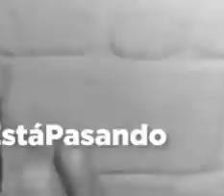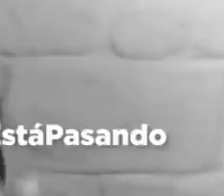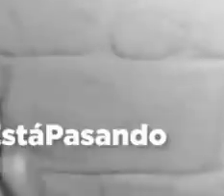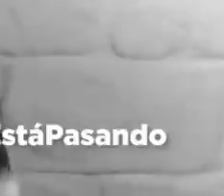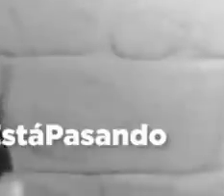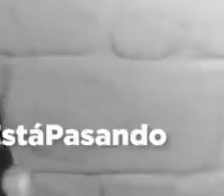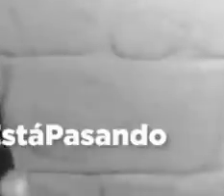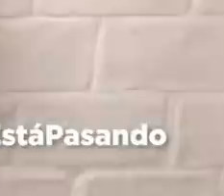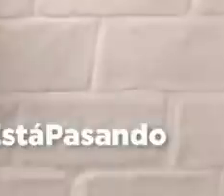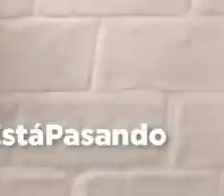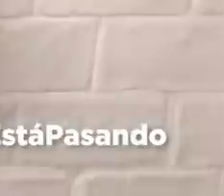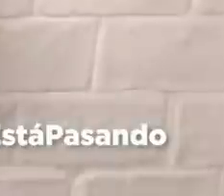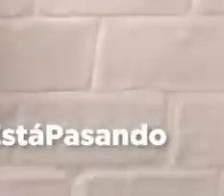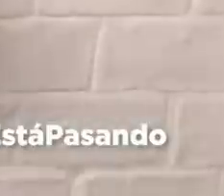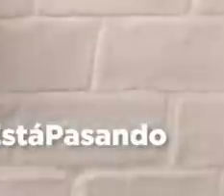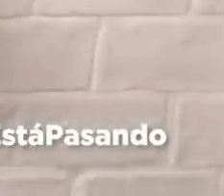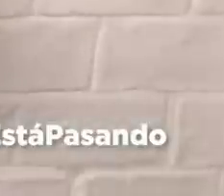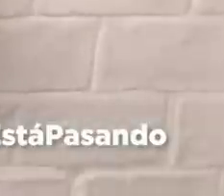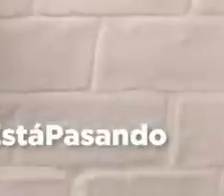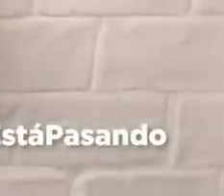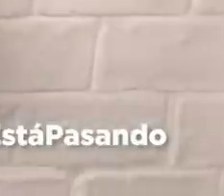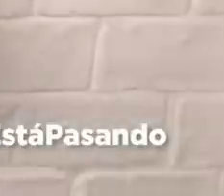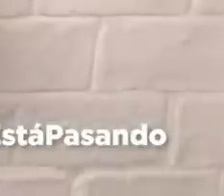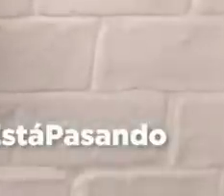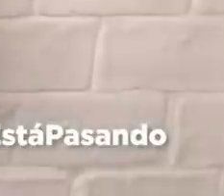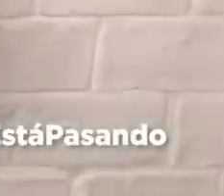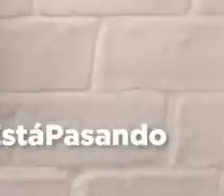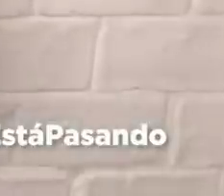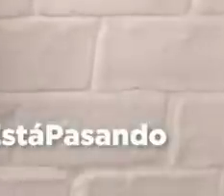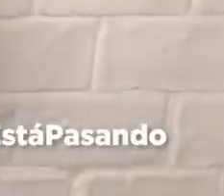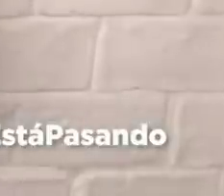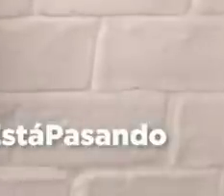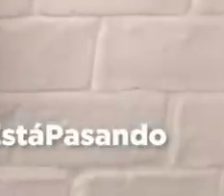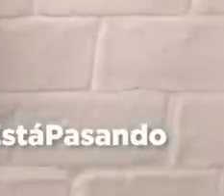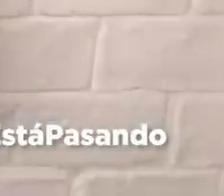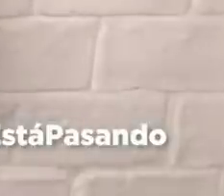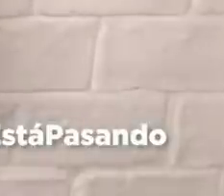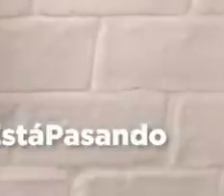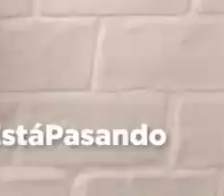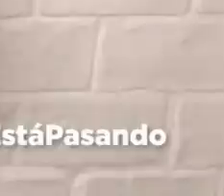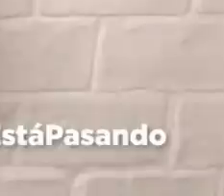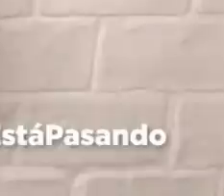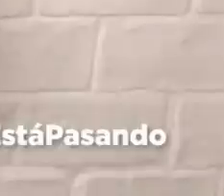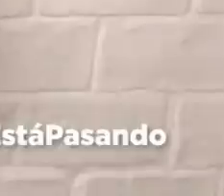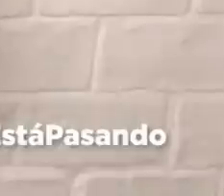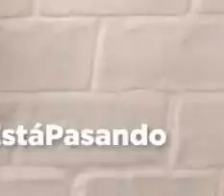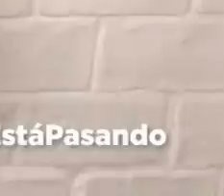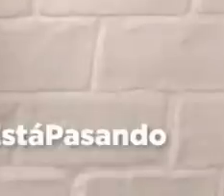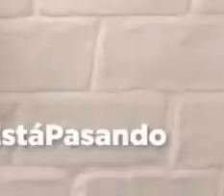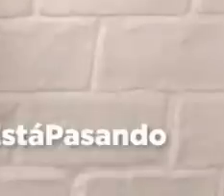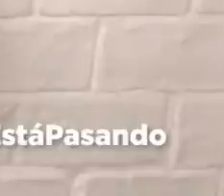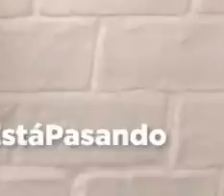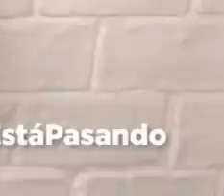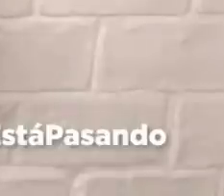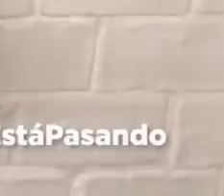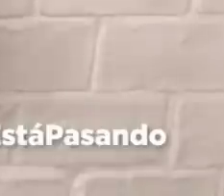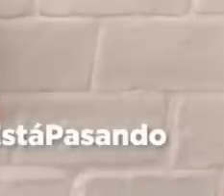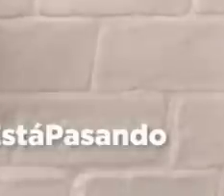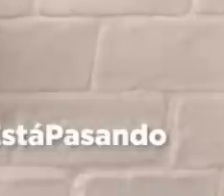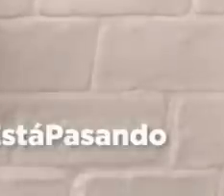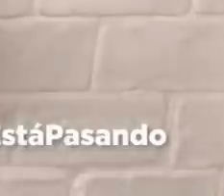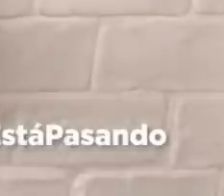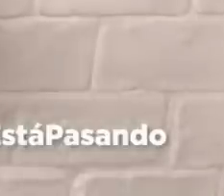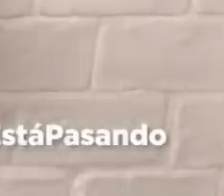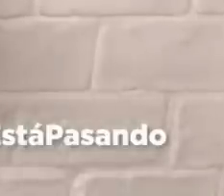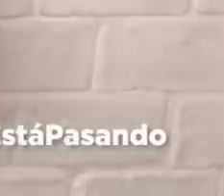no podía ser el ministro. En términos deportivos, es algo así como que un director técnico de un cuadro de fútbol anuncie